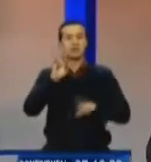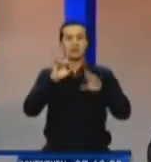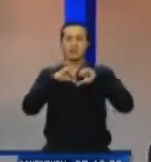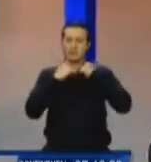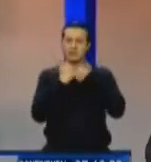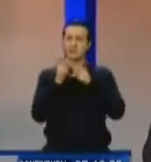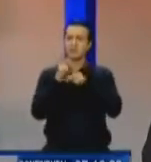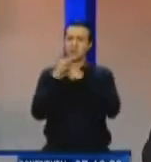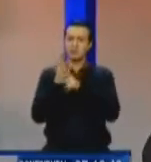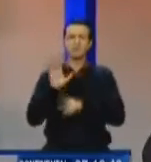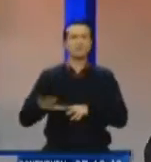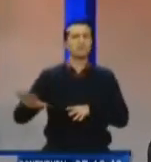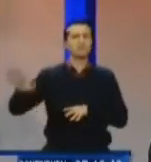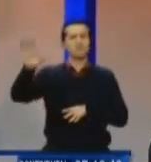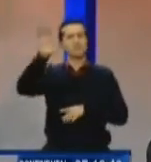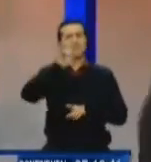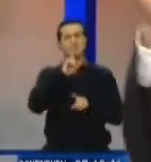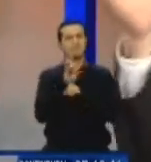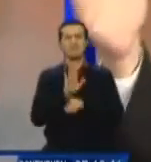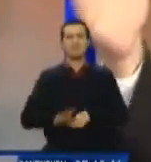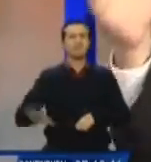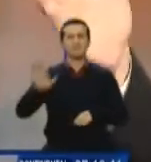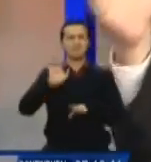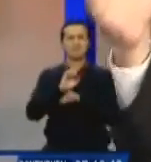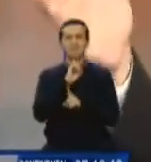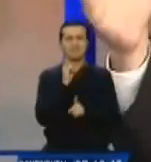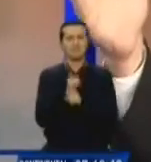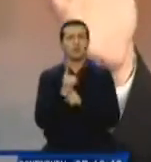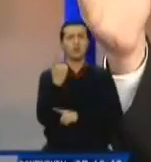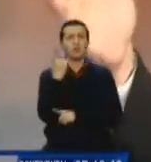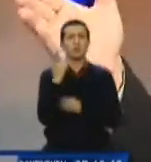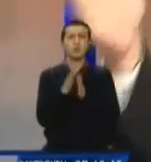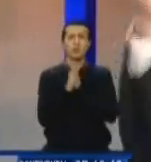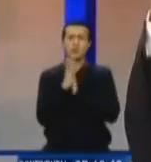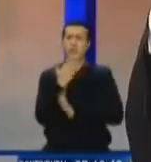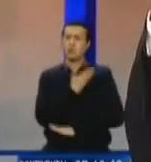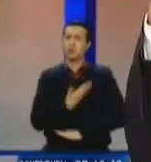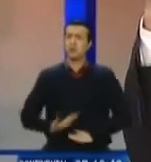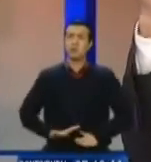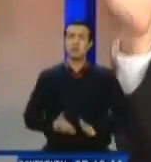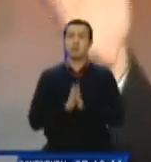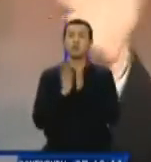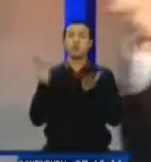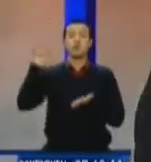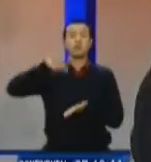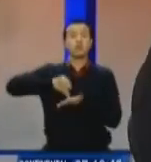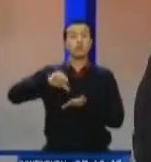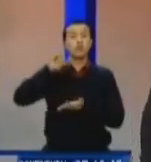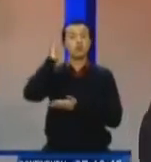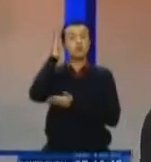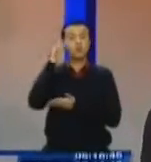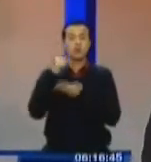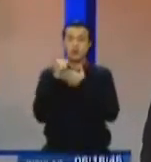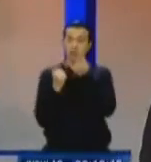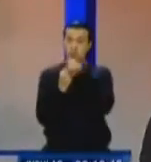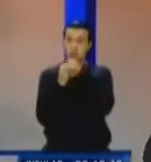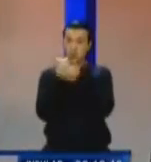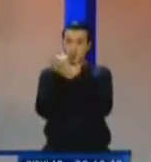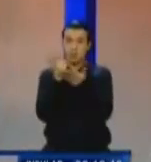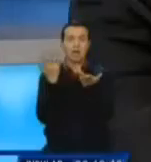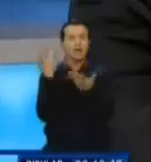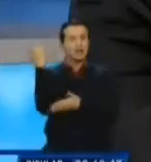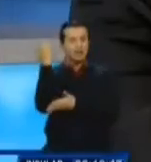productivas a nivel de los cantones a nivel de las provincias inclusive que nos pidió el presidente de la república en la ciudad de tulcán para favorecer de la